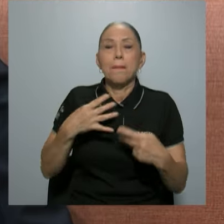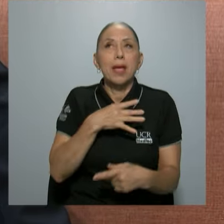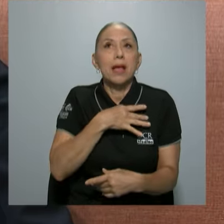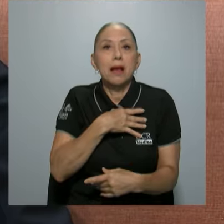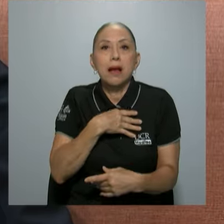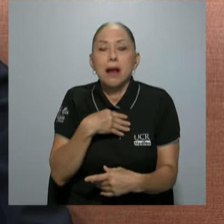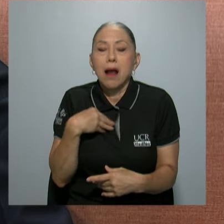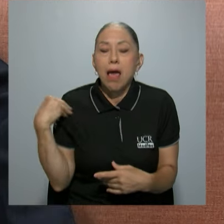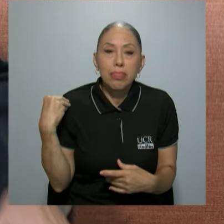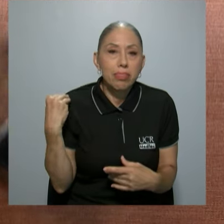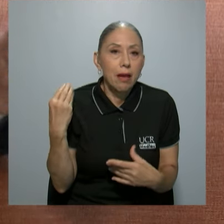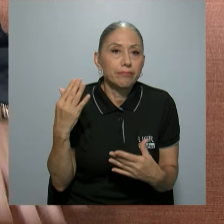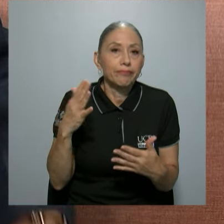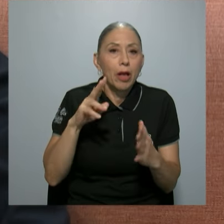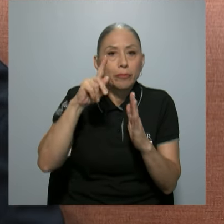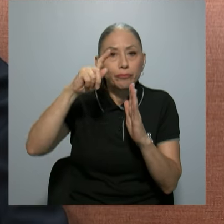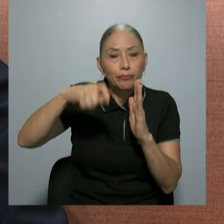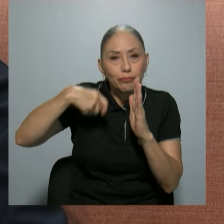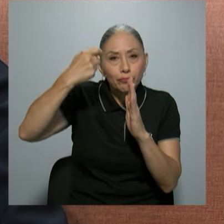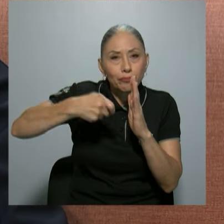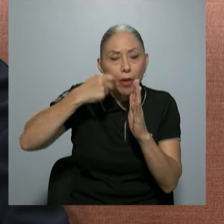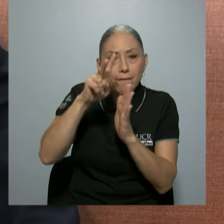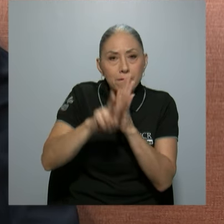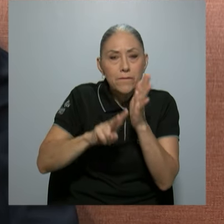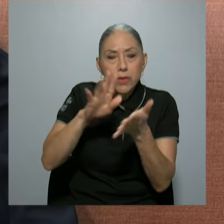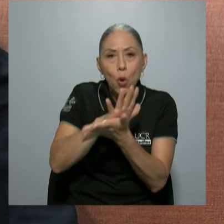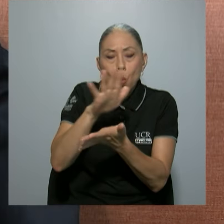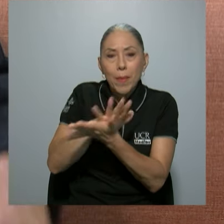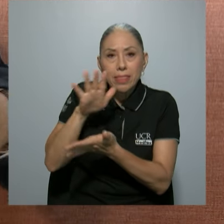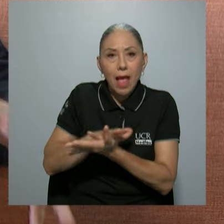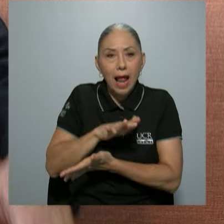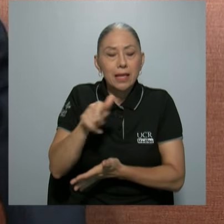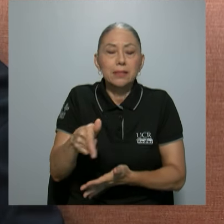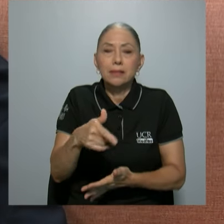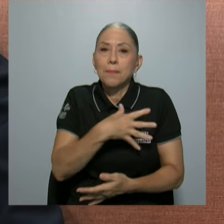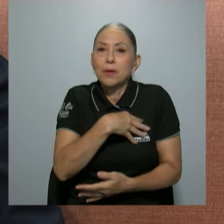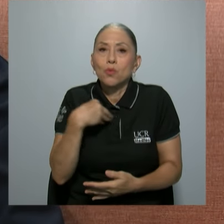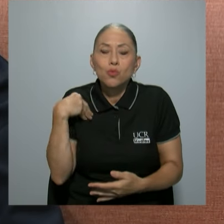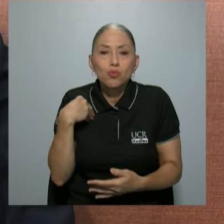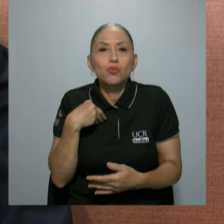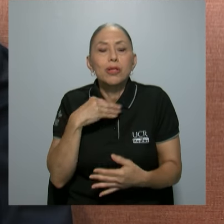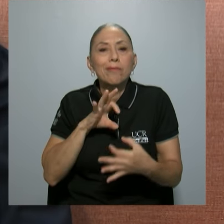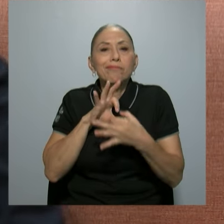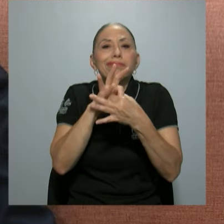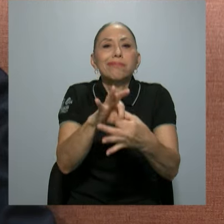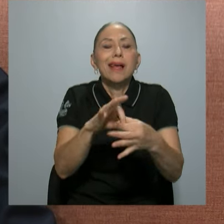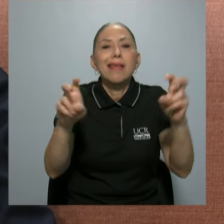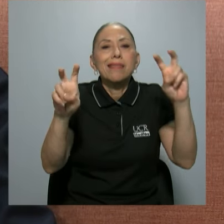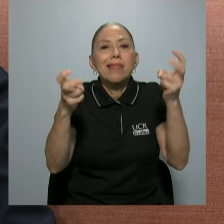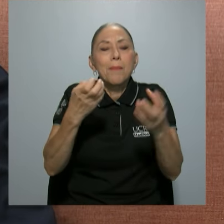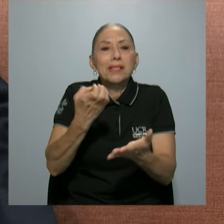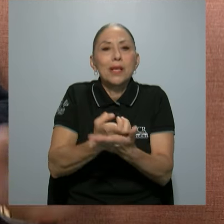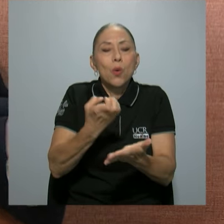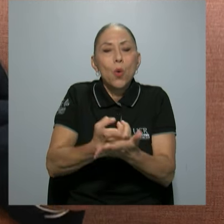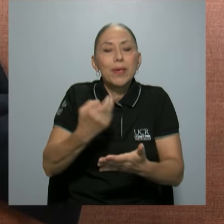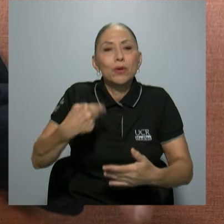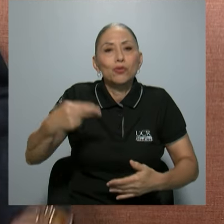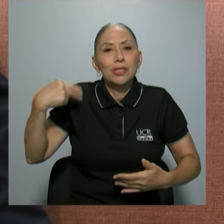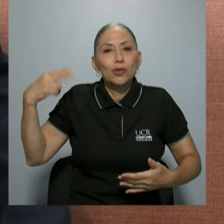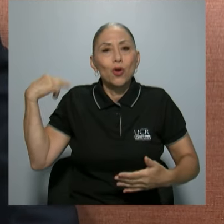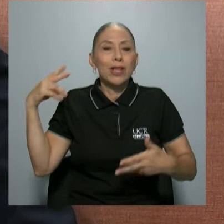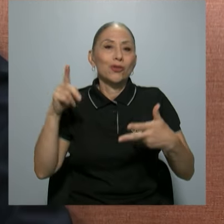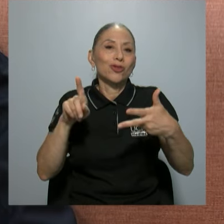también, sobre todo documentales. Me gusta mucho seguir documentales de temas económicos, históricos. Y en